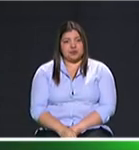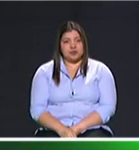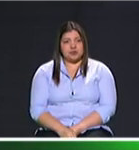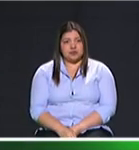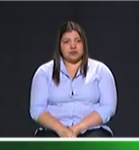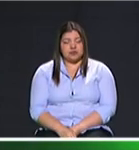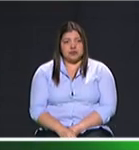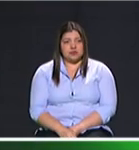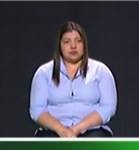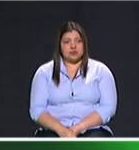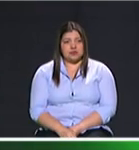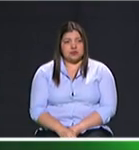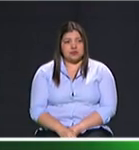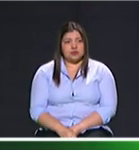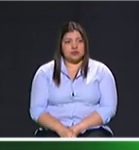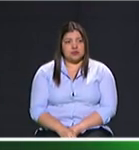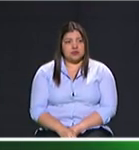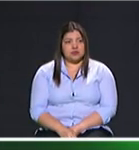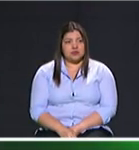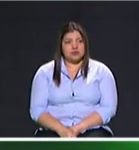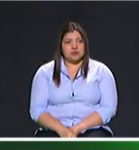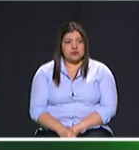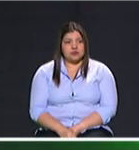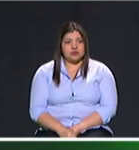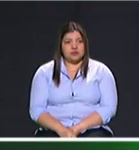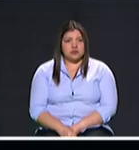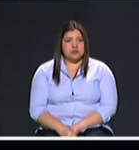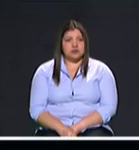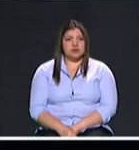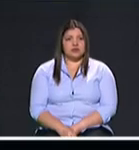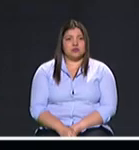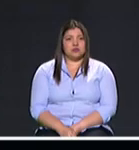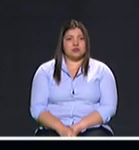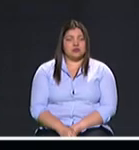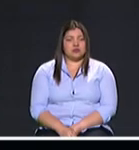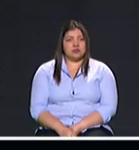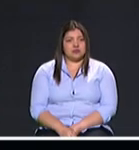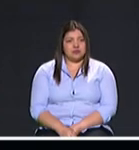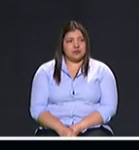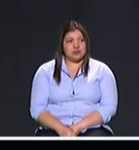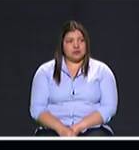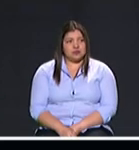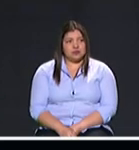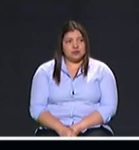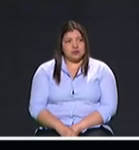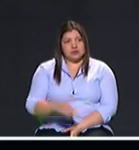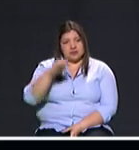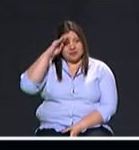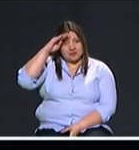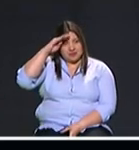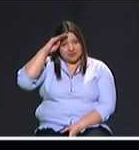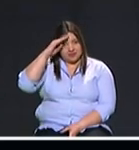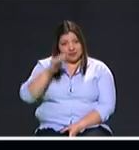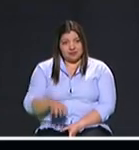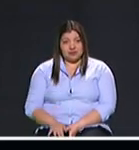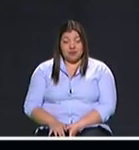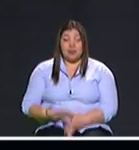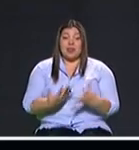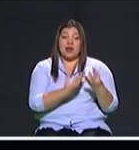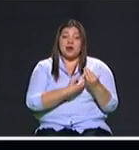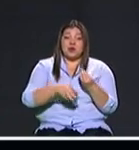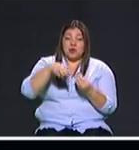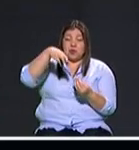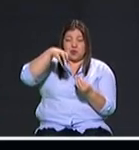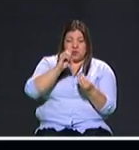que tiene que ver con el plan de generación de empleo y educación para medellín el polo democrático es un partido que ha defendido el empresariado nacional